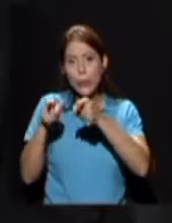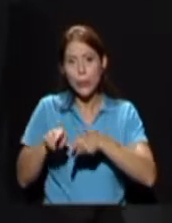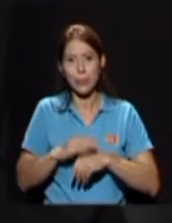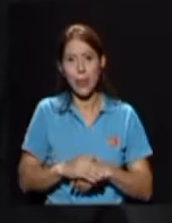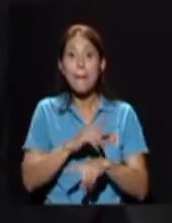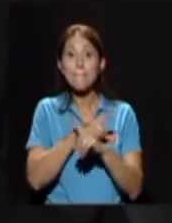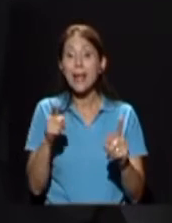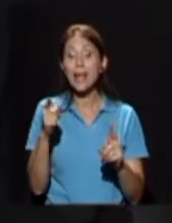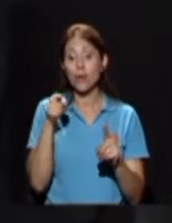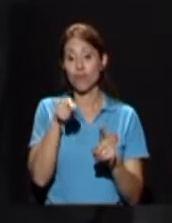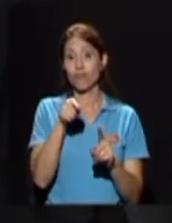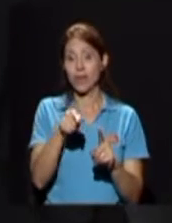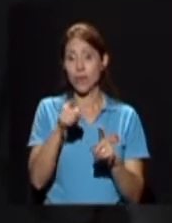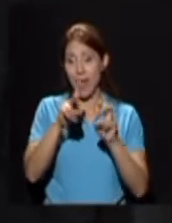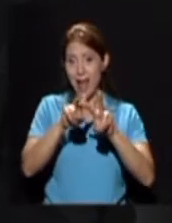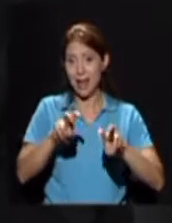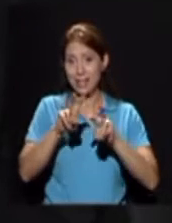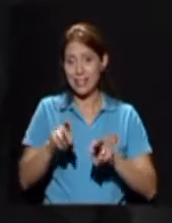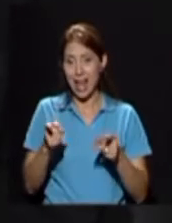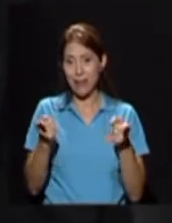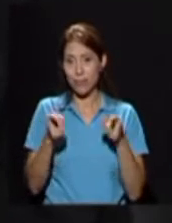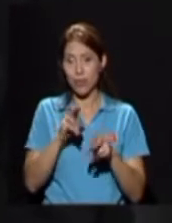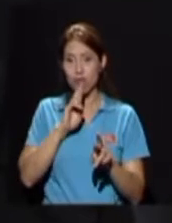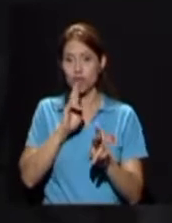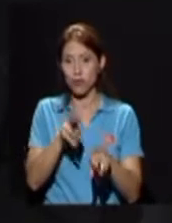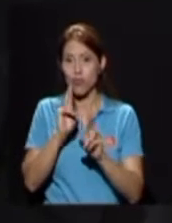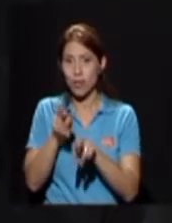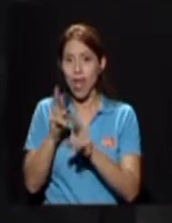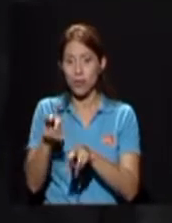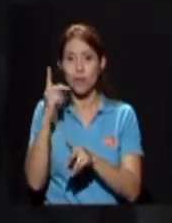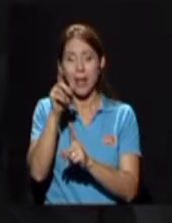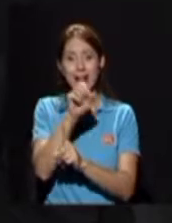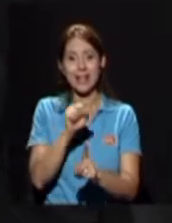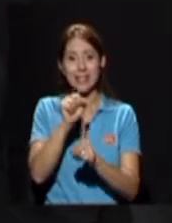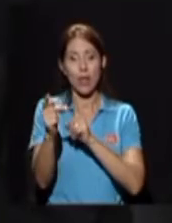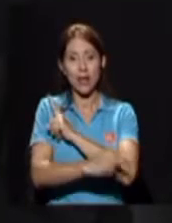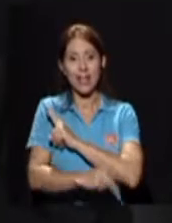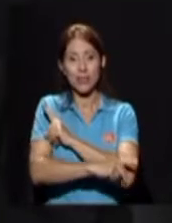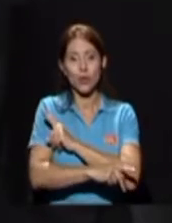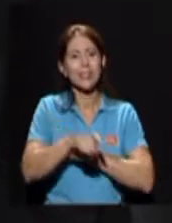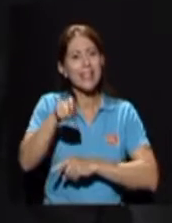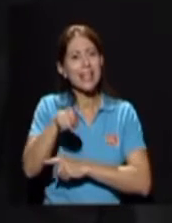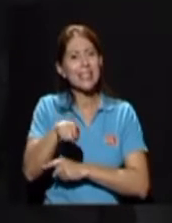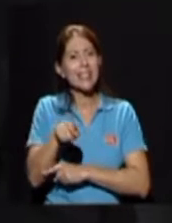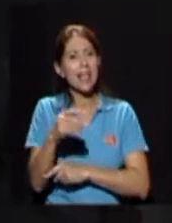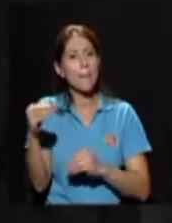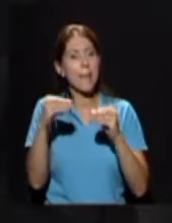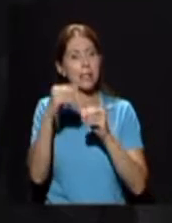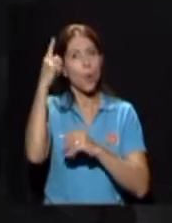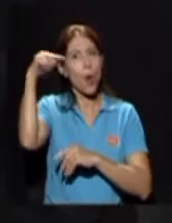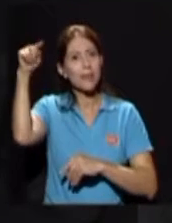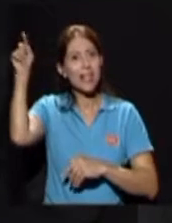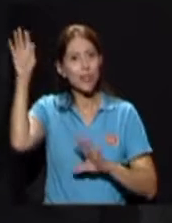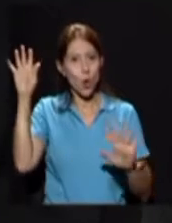eso significan para el estado de la nación se necesita como tener un nivel superior, ¿no?, de abstracción y decir, bueno, ya no veo caso